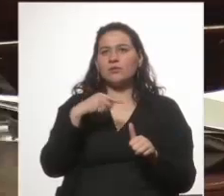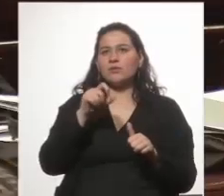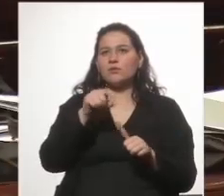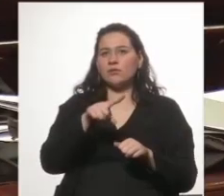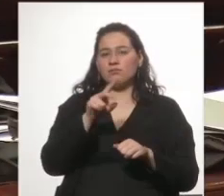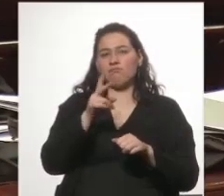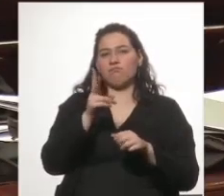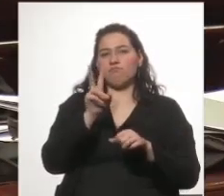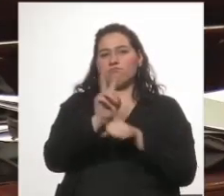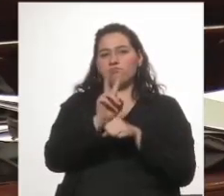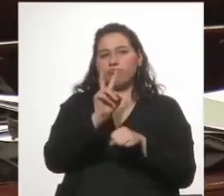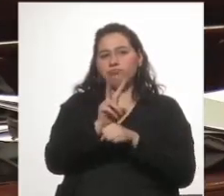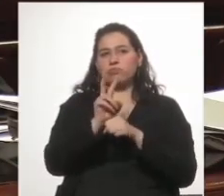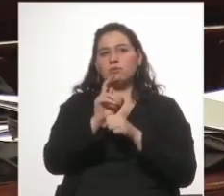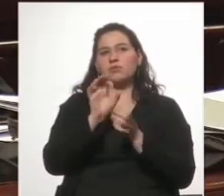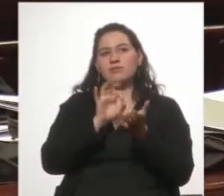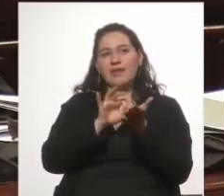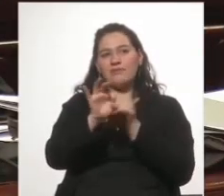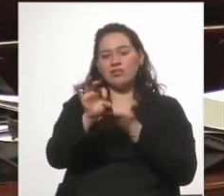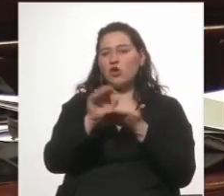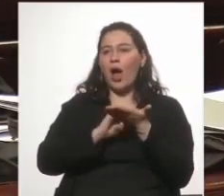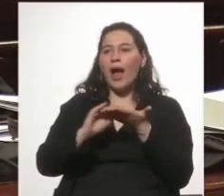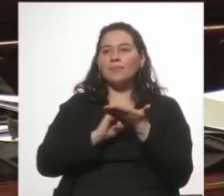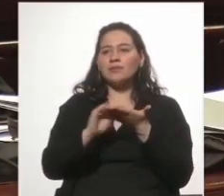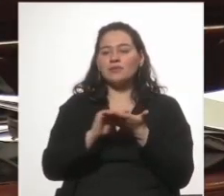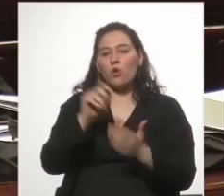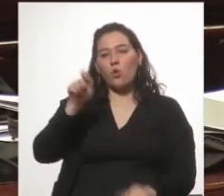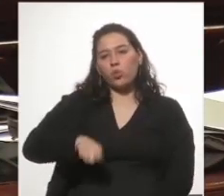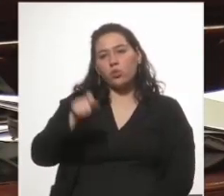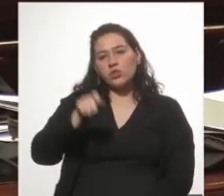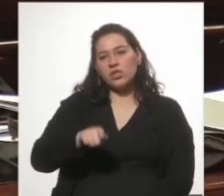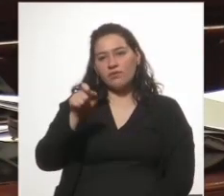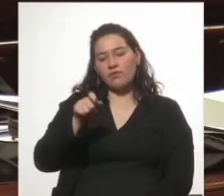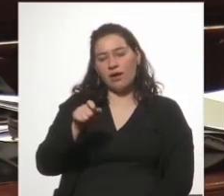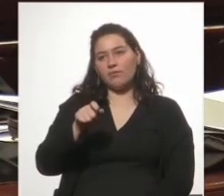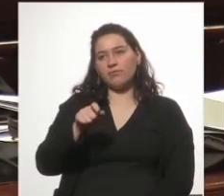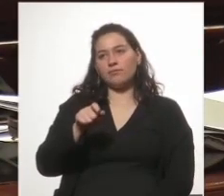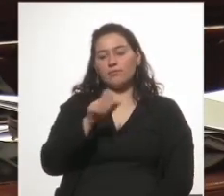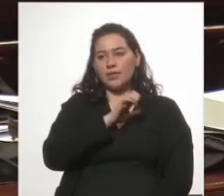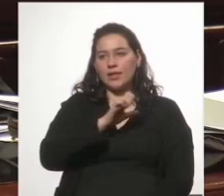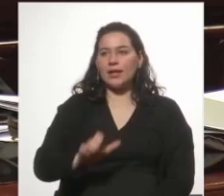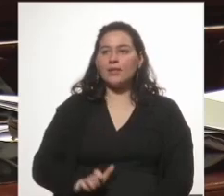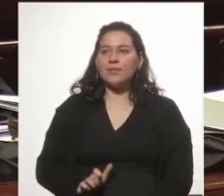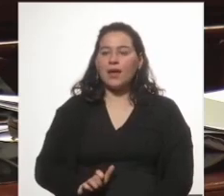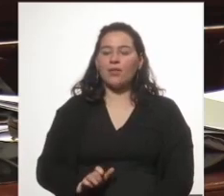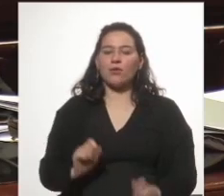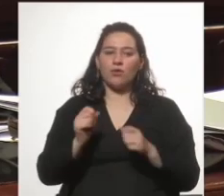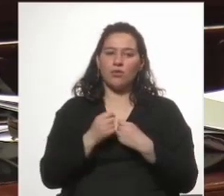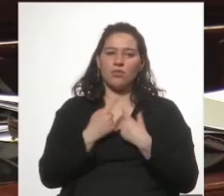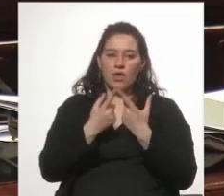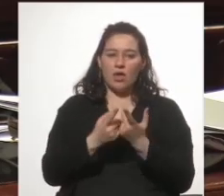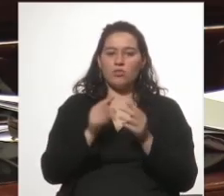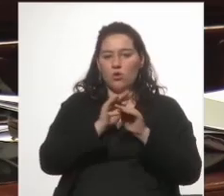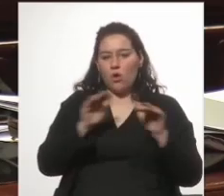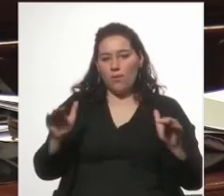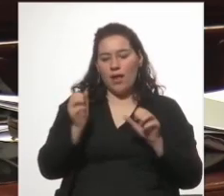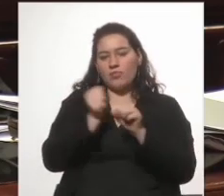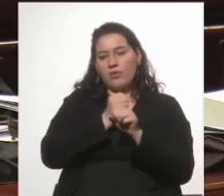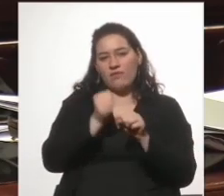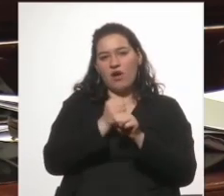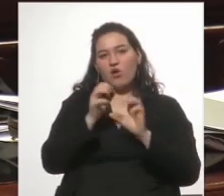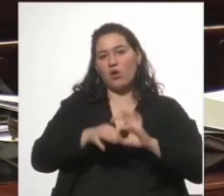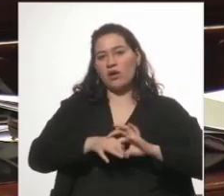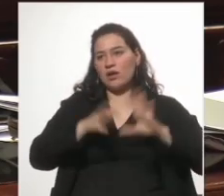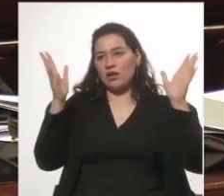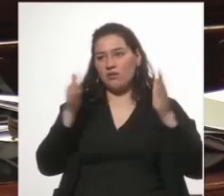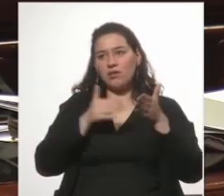figura penal es el Servicio de Administración de Justicia que cumple la función jurisdiccional del Estado, asegurando su normal desempeño, libre de